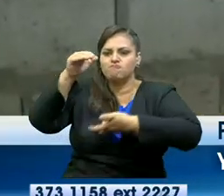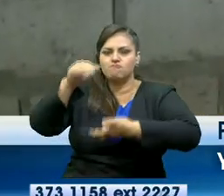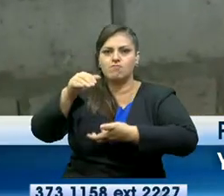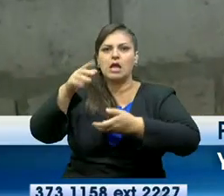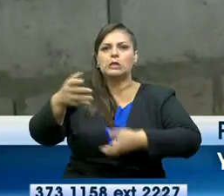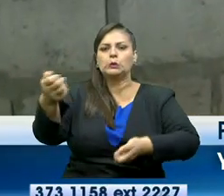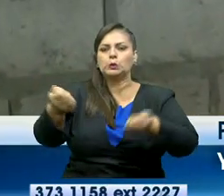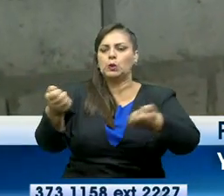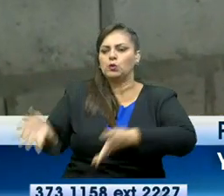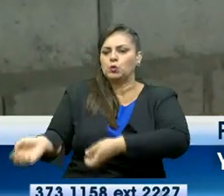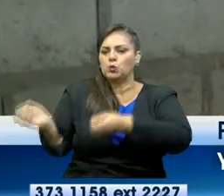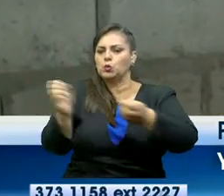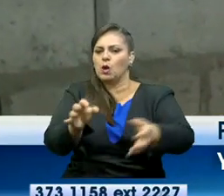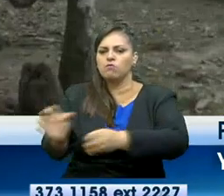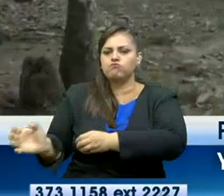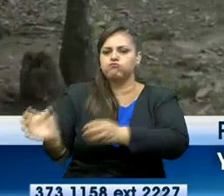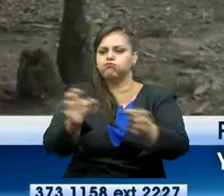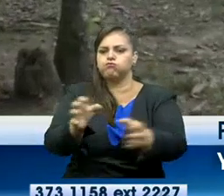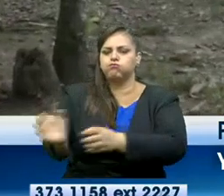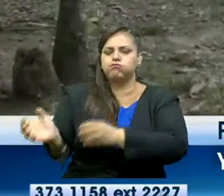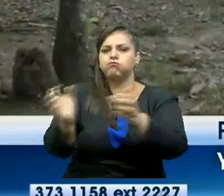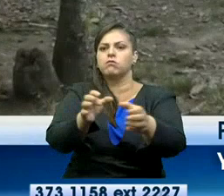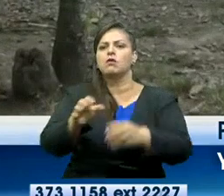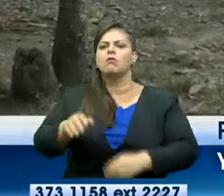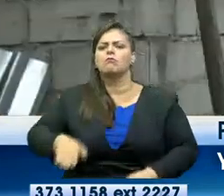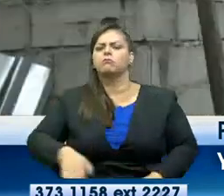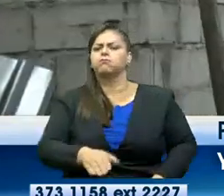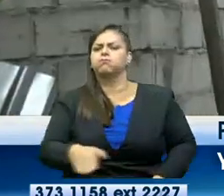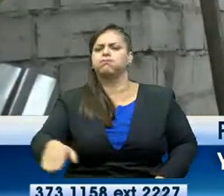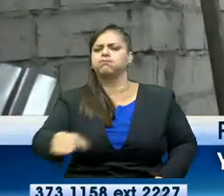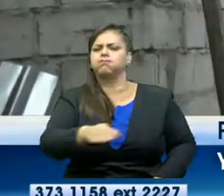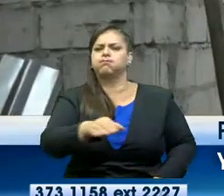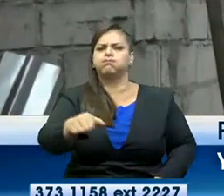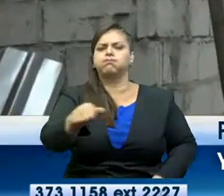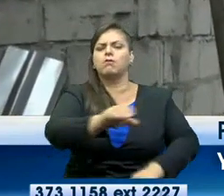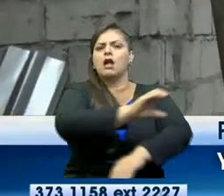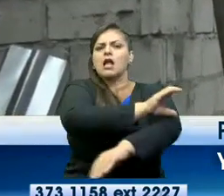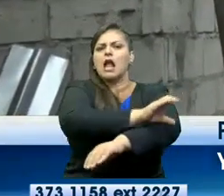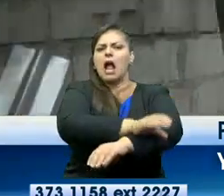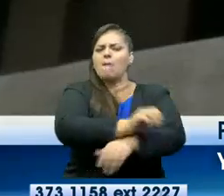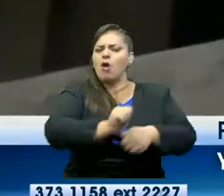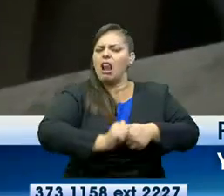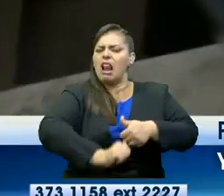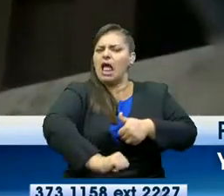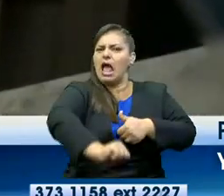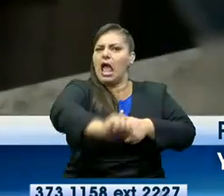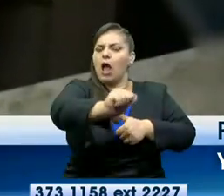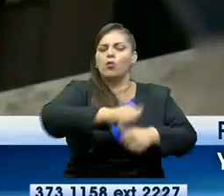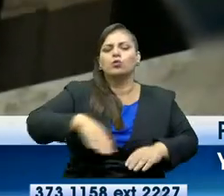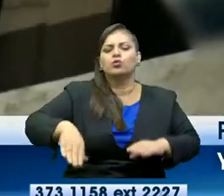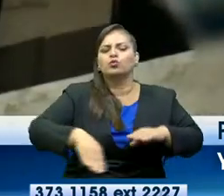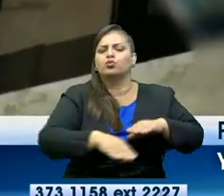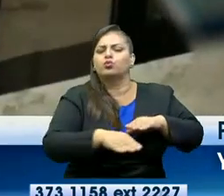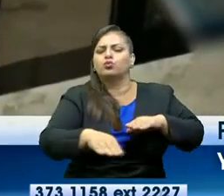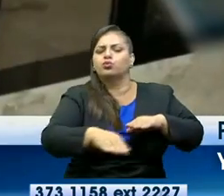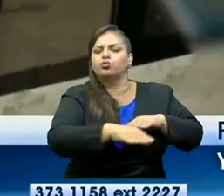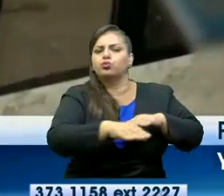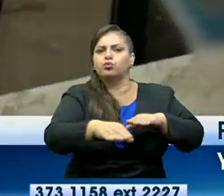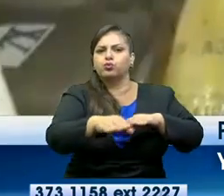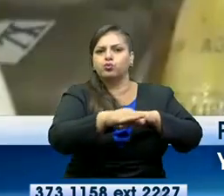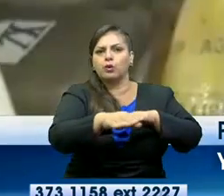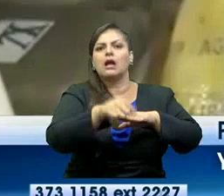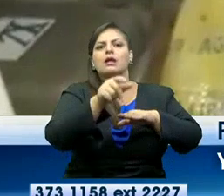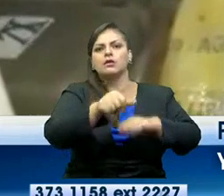a otro sitio. Utilizan fincas ubicadas en sitios alejados de la población y asentados en la ruta hacia los puertos como centros de